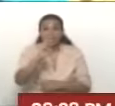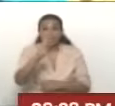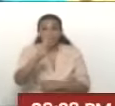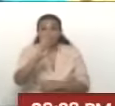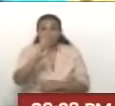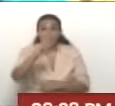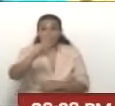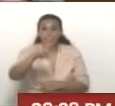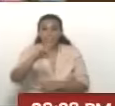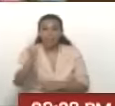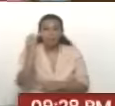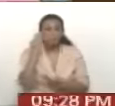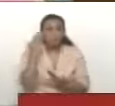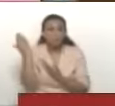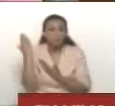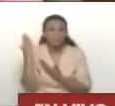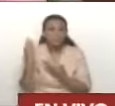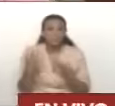Jiménez. Isbemar.